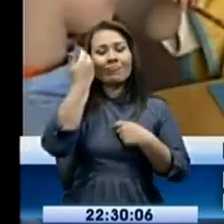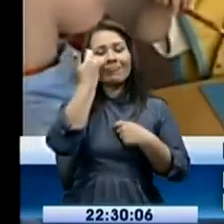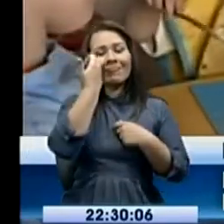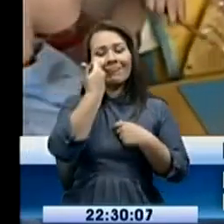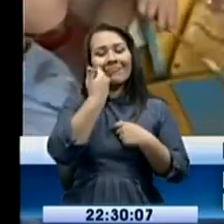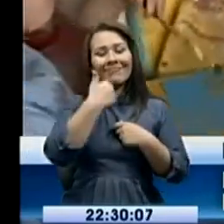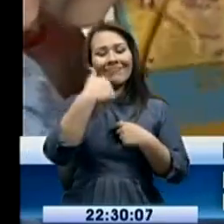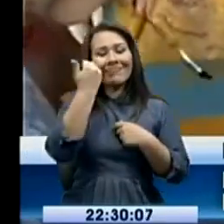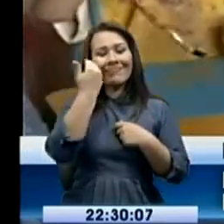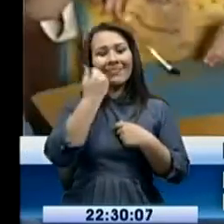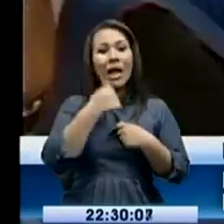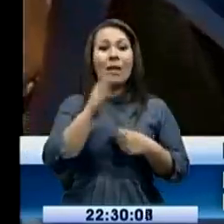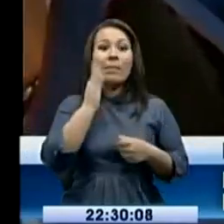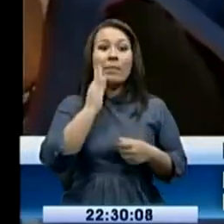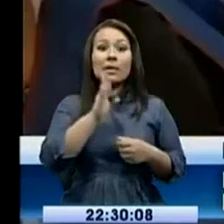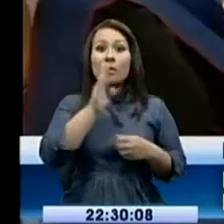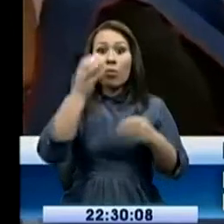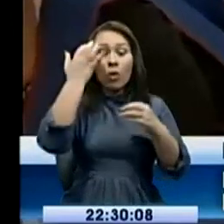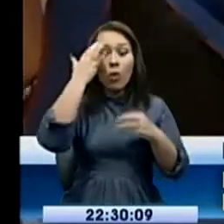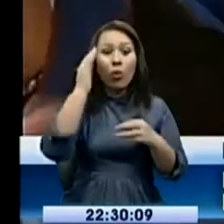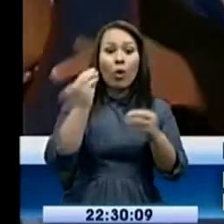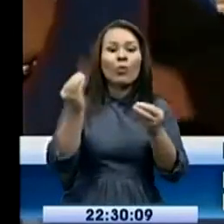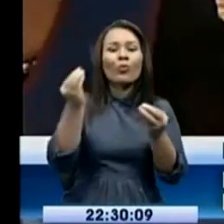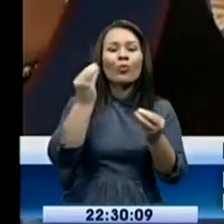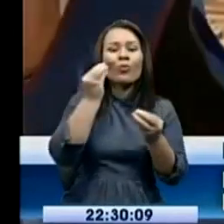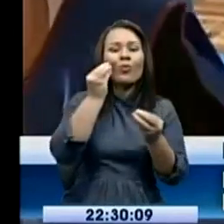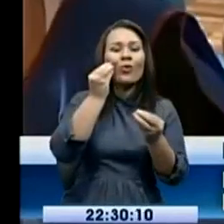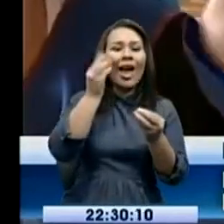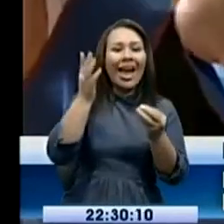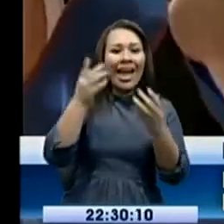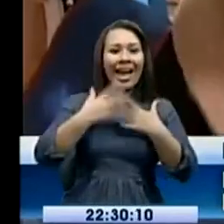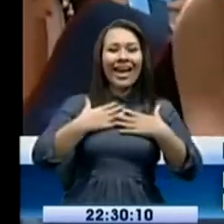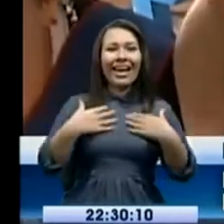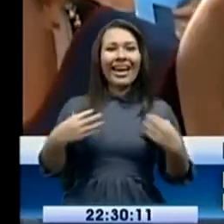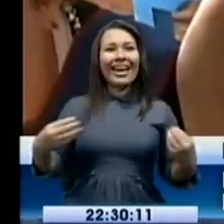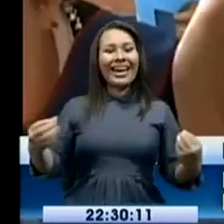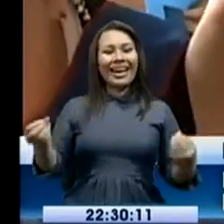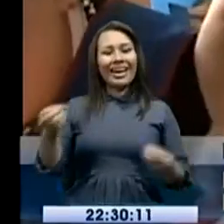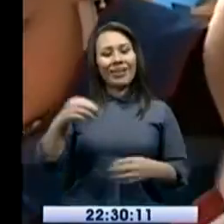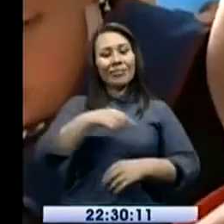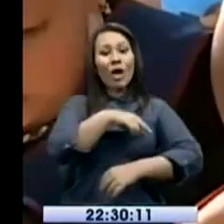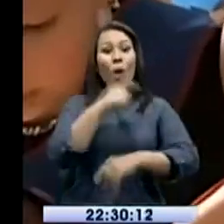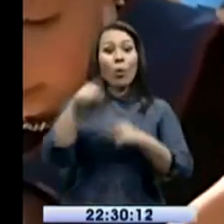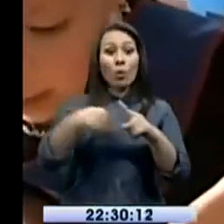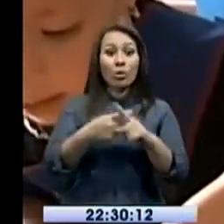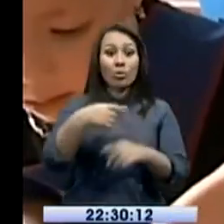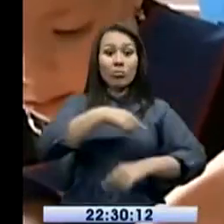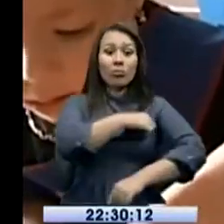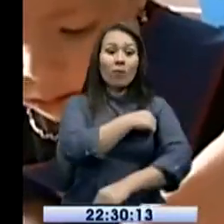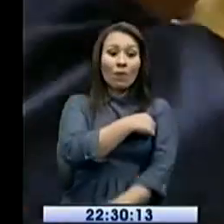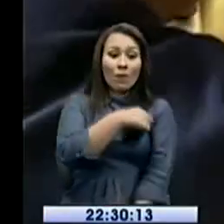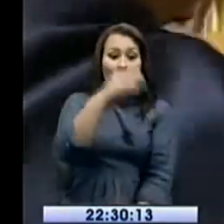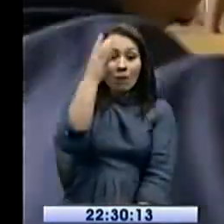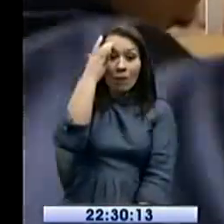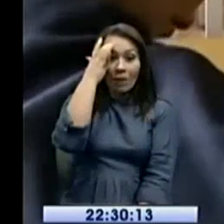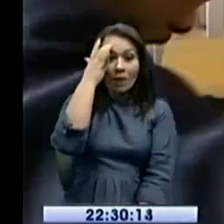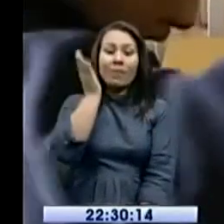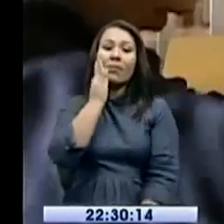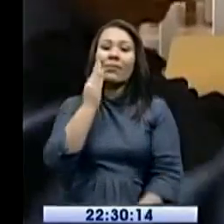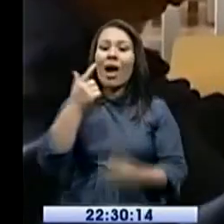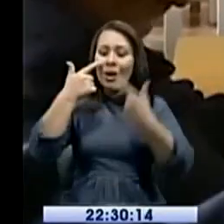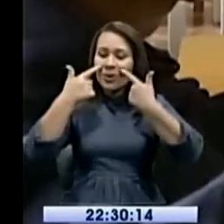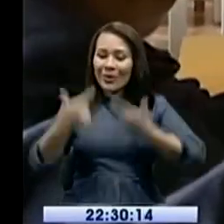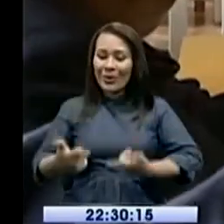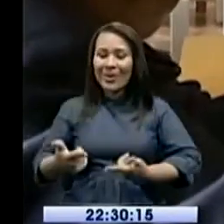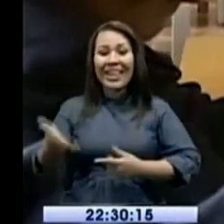esa manera de curarle el alma o las heridas con un beso y una sonrisa. Recuerde todo el amor que le dio aquella mujer en su infancia y deséele